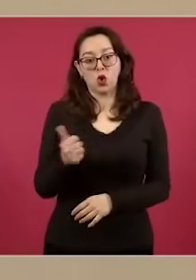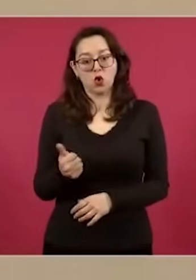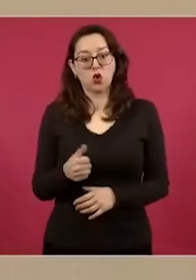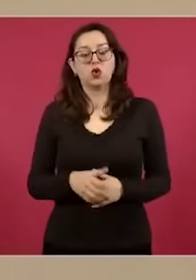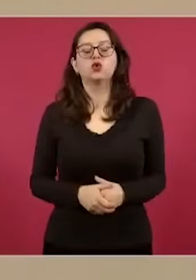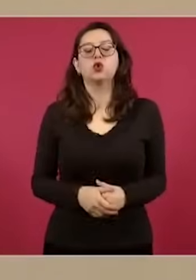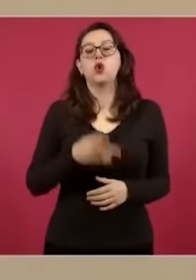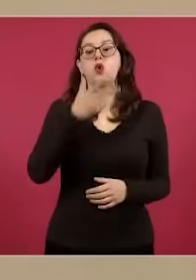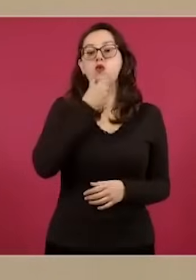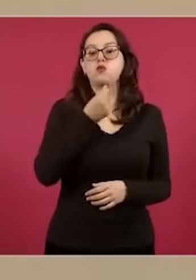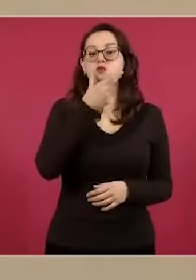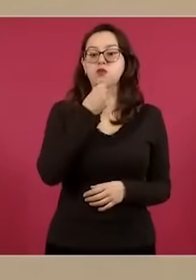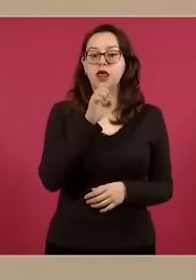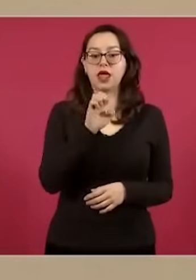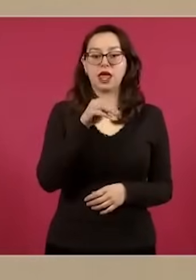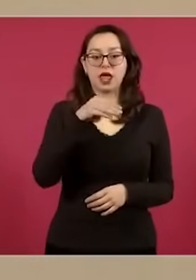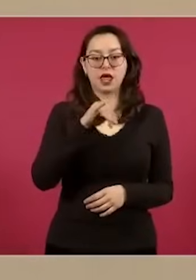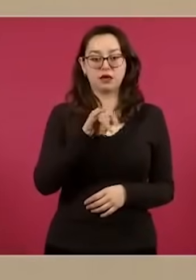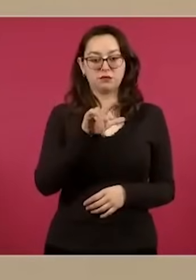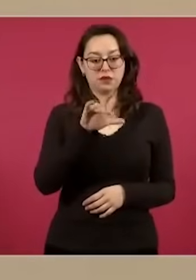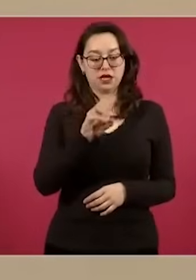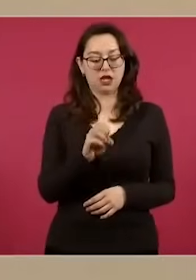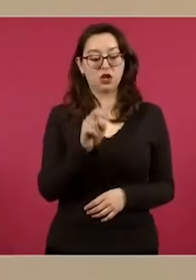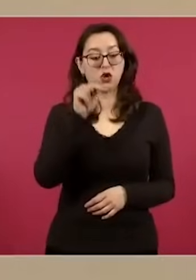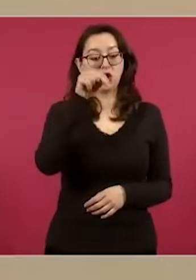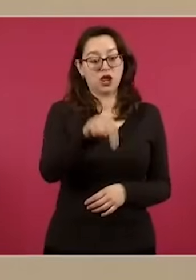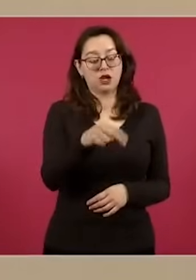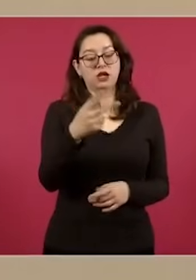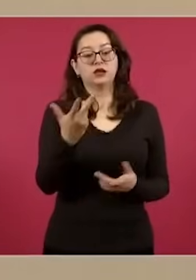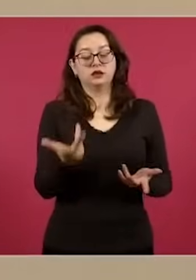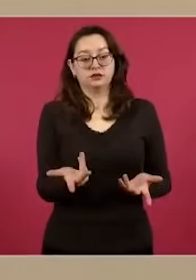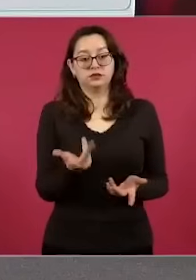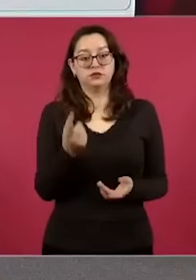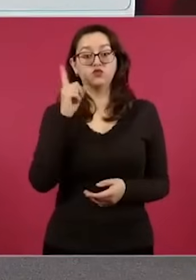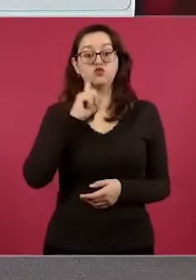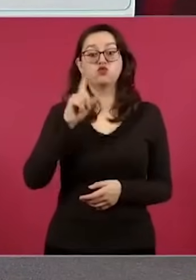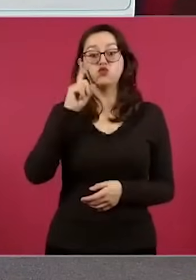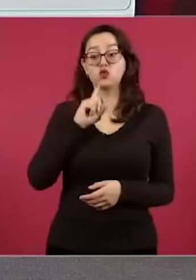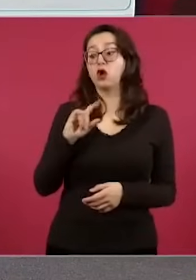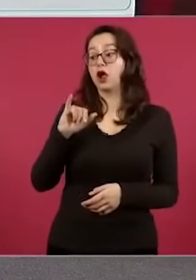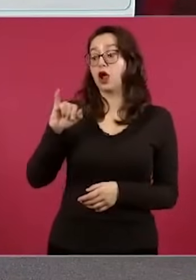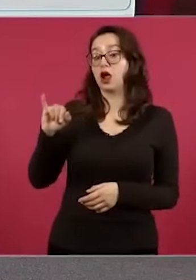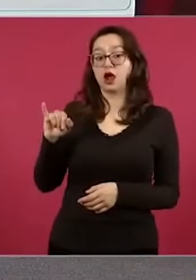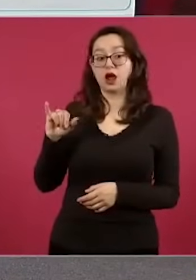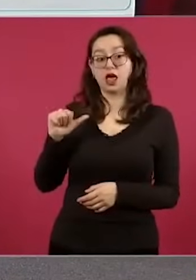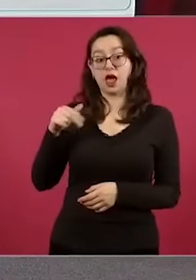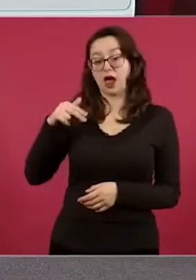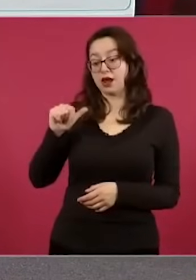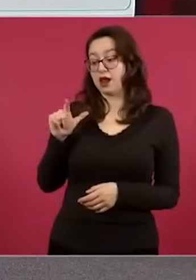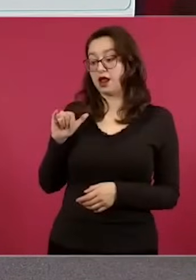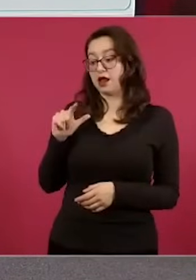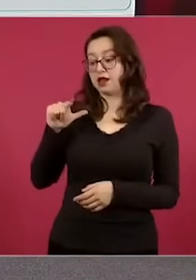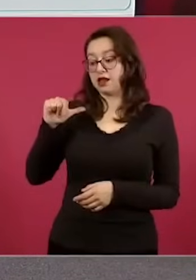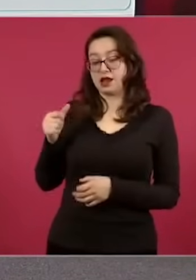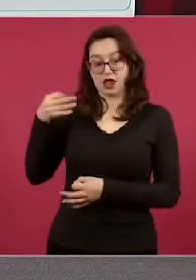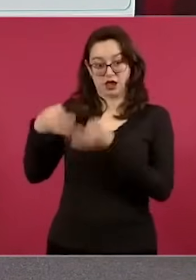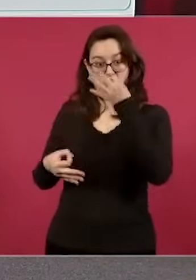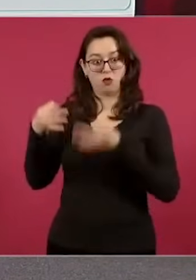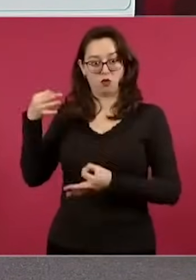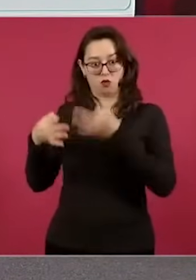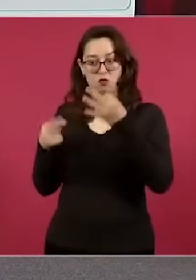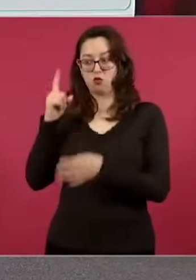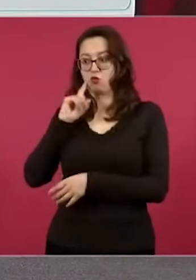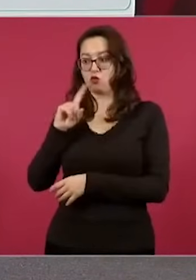n y aquí es la la jueza Ana Lilia ozorno Arroyo y